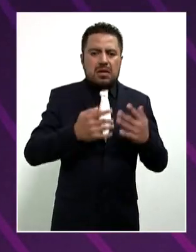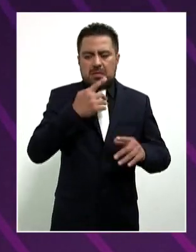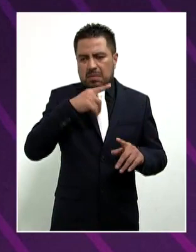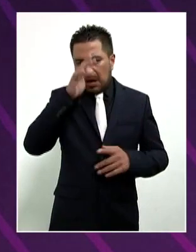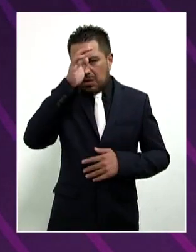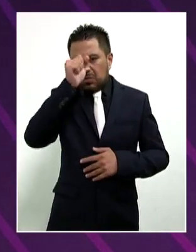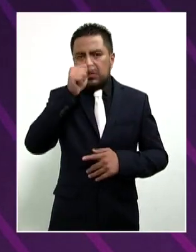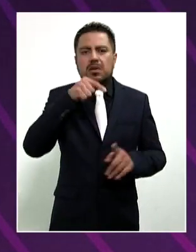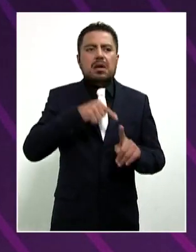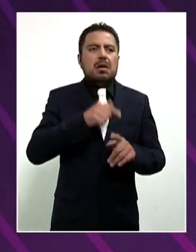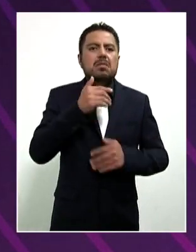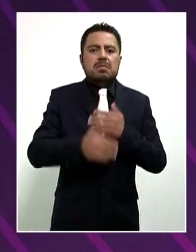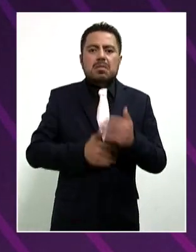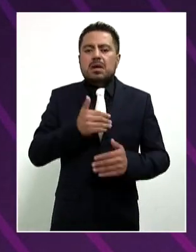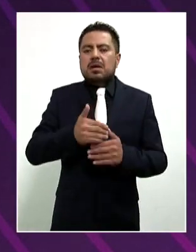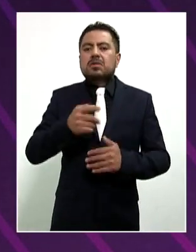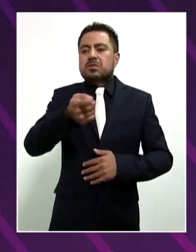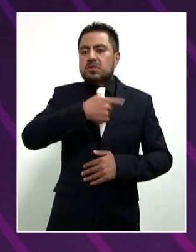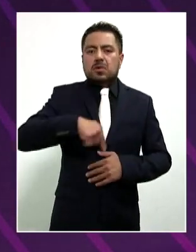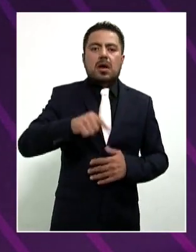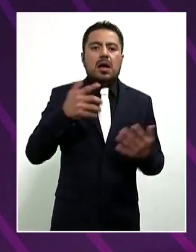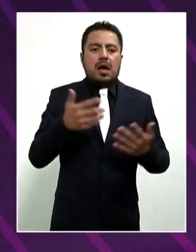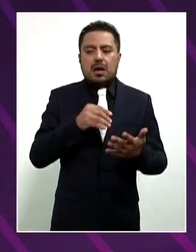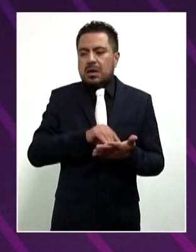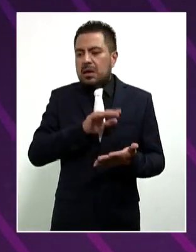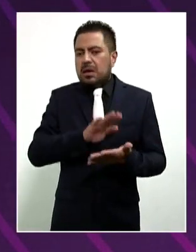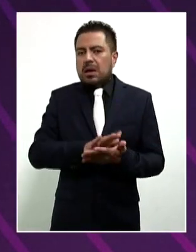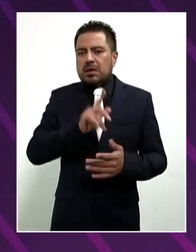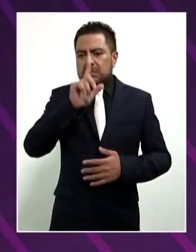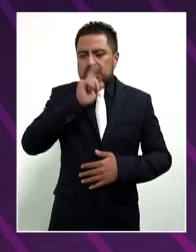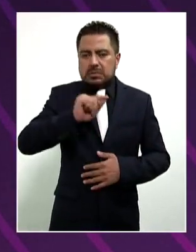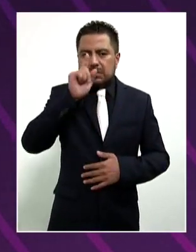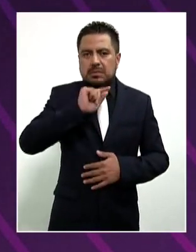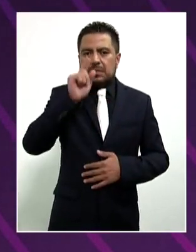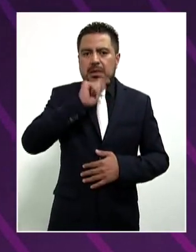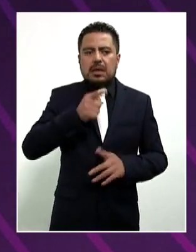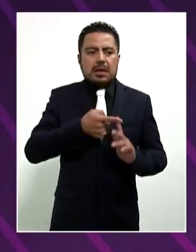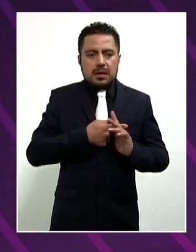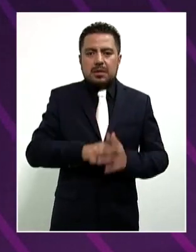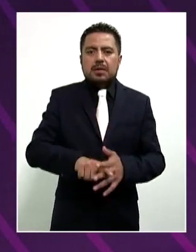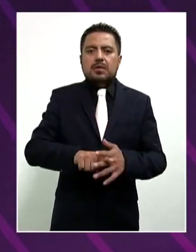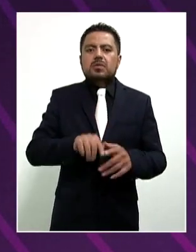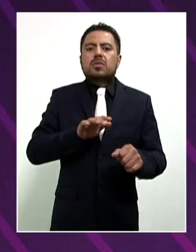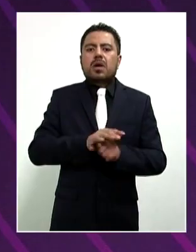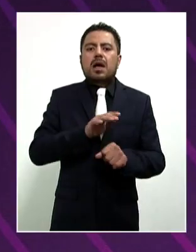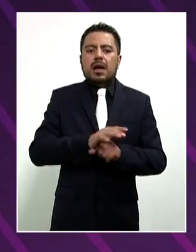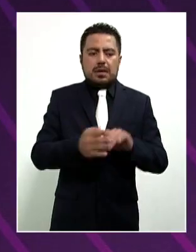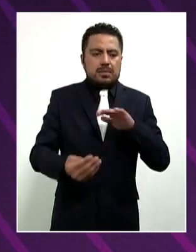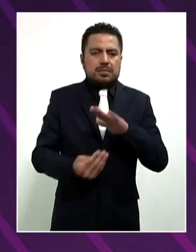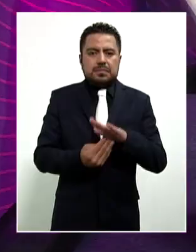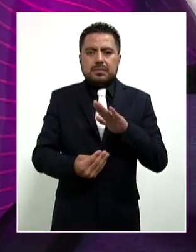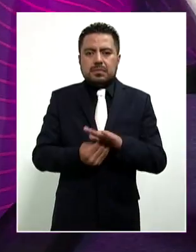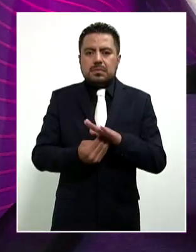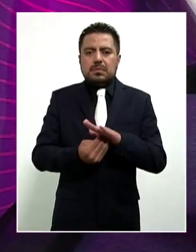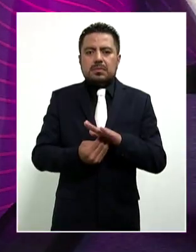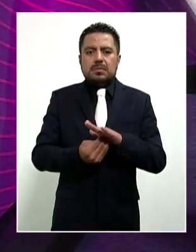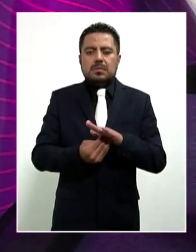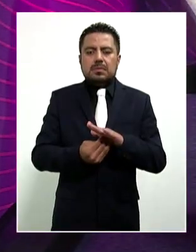definir y hay mucho por avanzar. Nosotros estamos teniendo una intentona inicial con una mesa